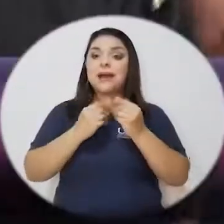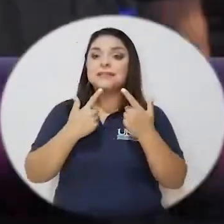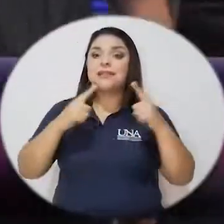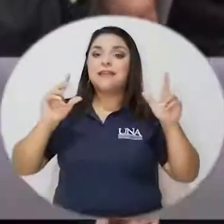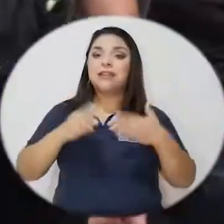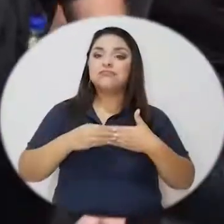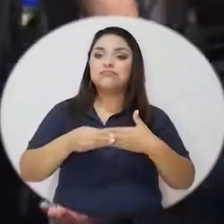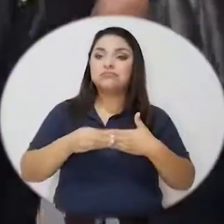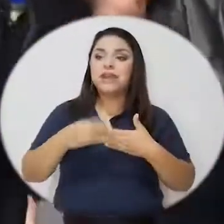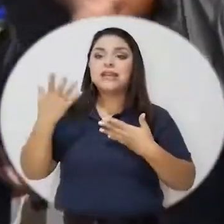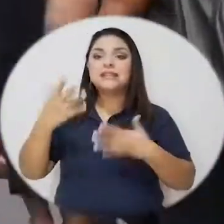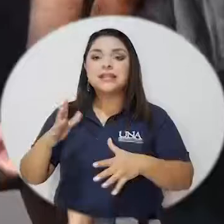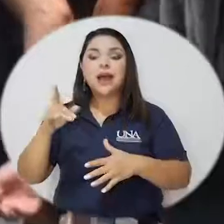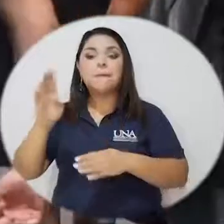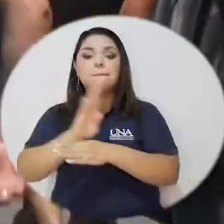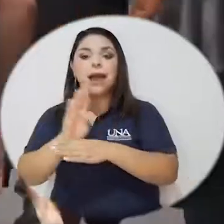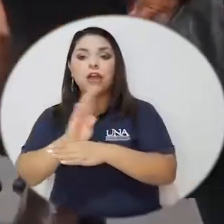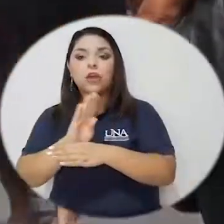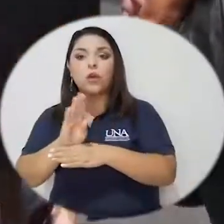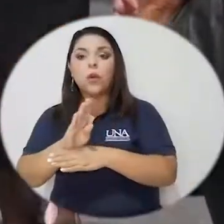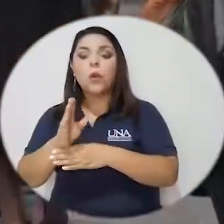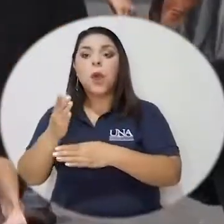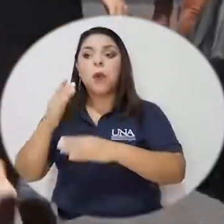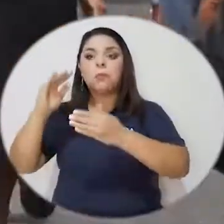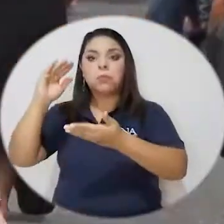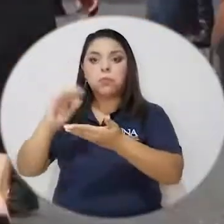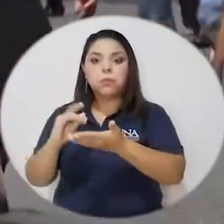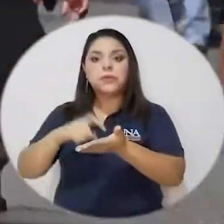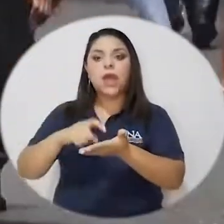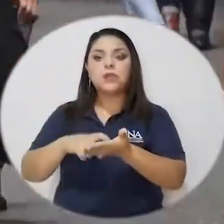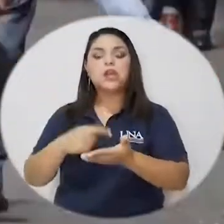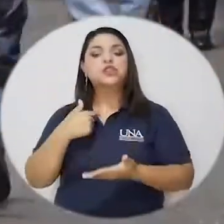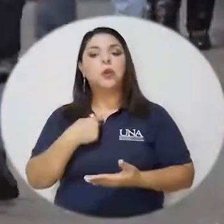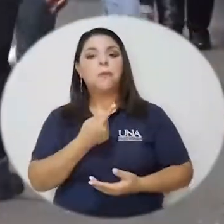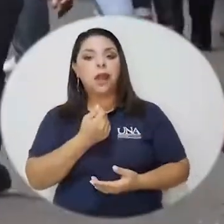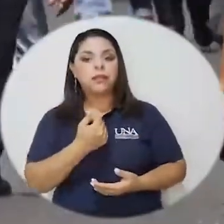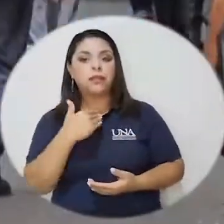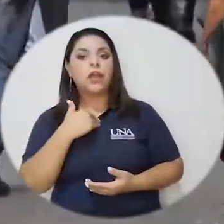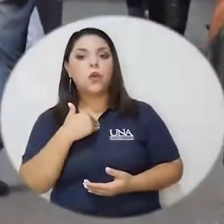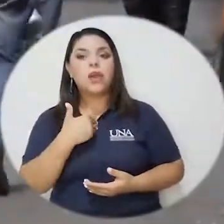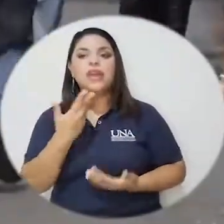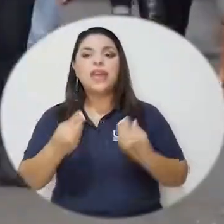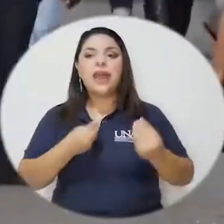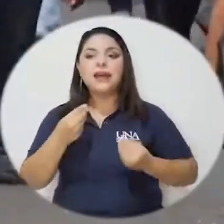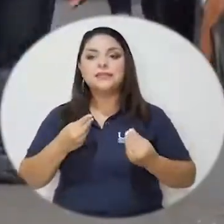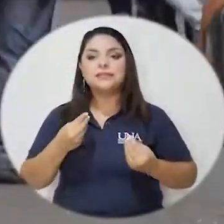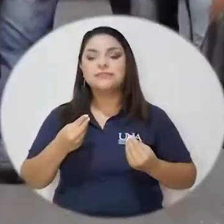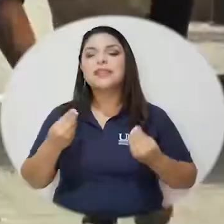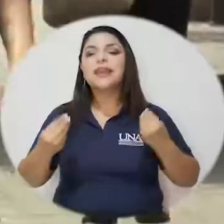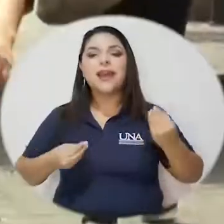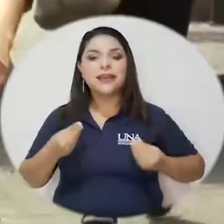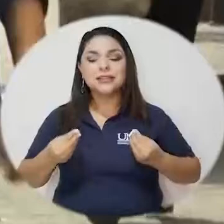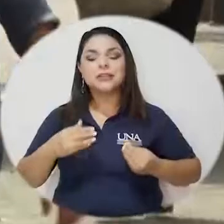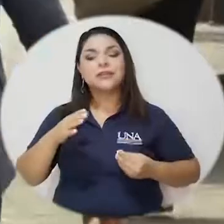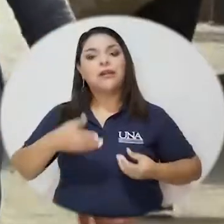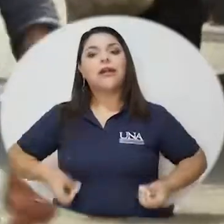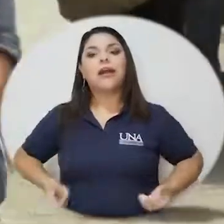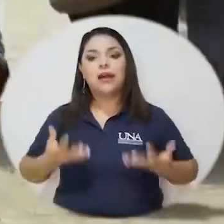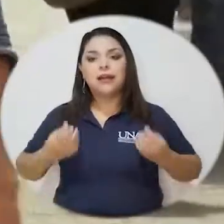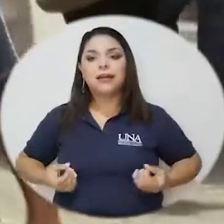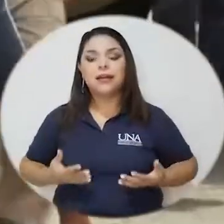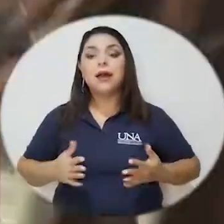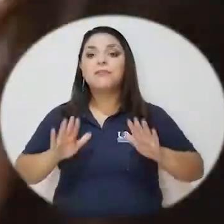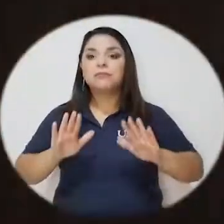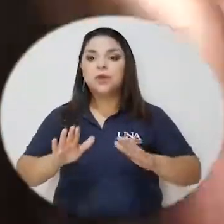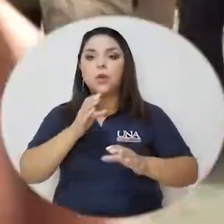más holgado, el banco ya me reacó la deuda, me queda un poquito de flujo de caja a nivel familiar, y entonces ¿qué empieza a hacer? Entonces, ¿qué es lo que